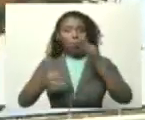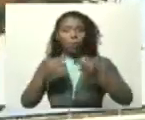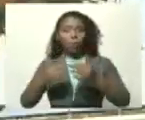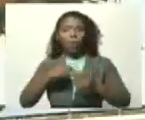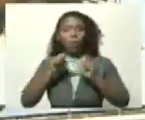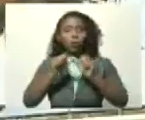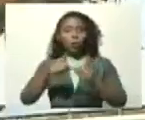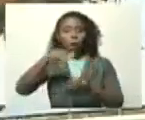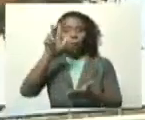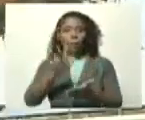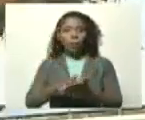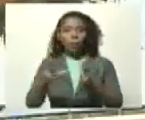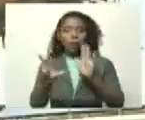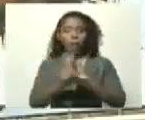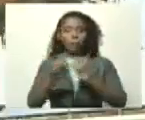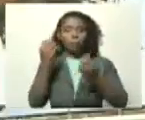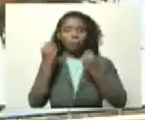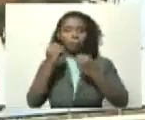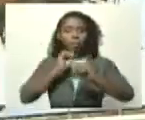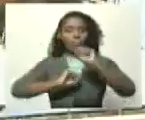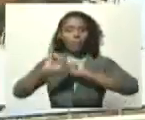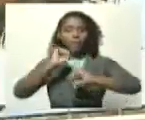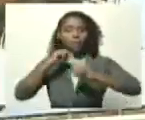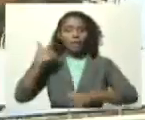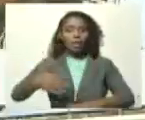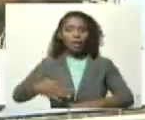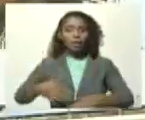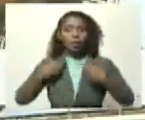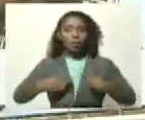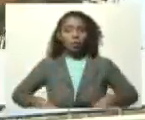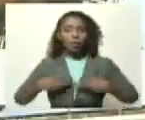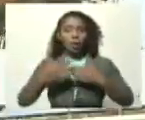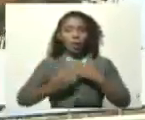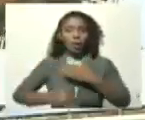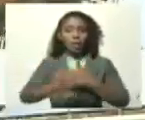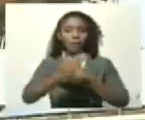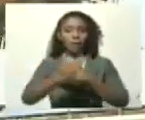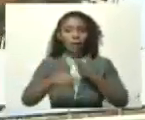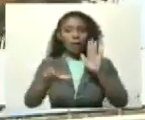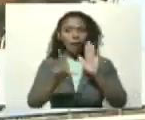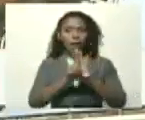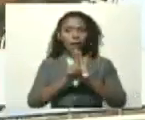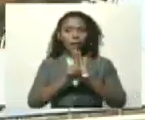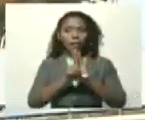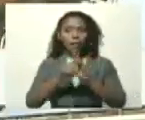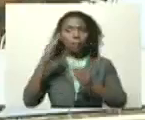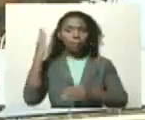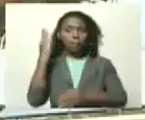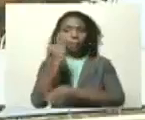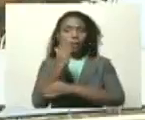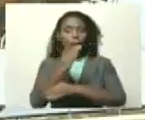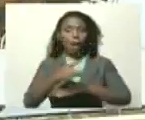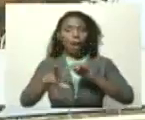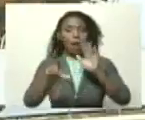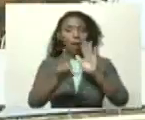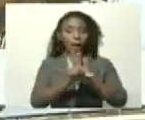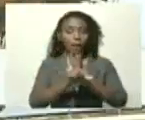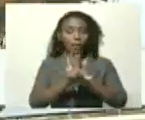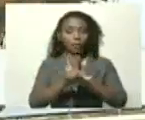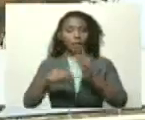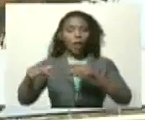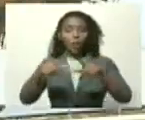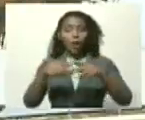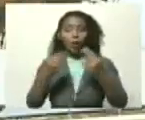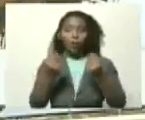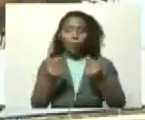aprobando leyes para la defensa de los derechos humanos, avanzar hacia la ley orgánica penal, hacia la ley de zonas